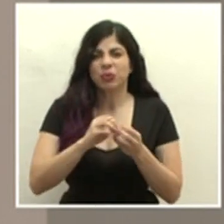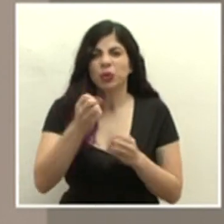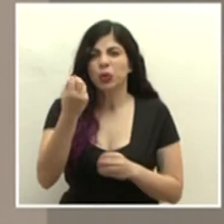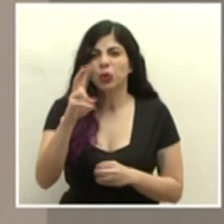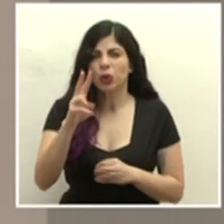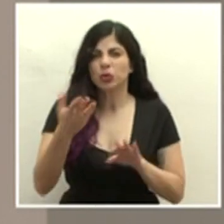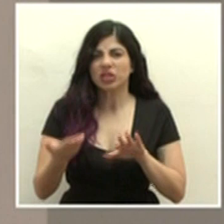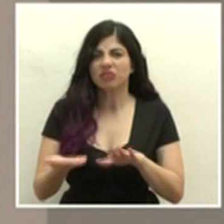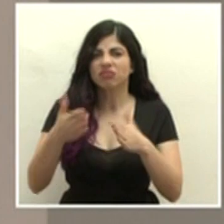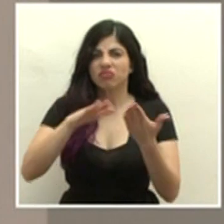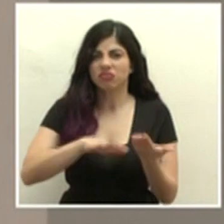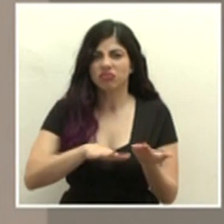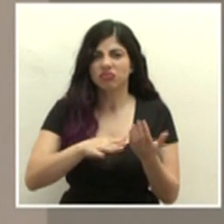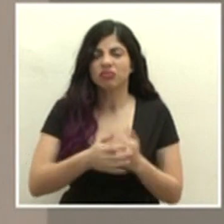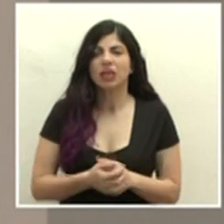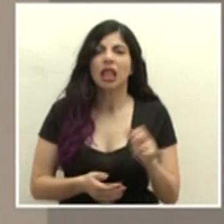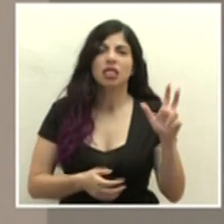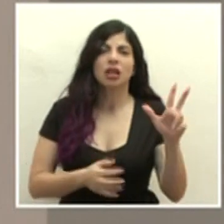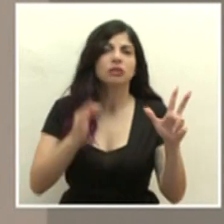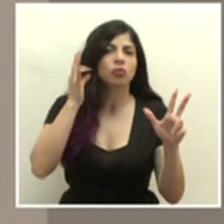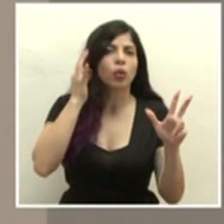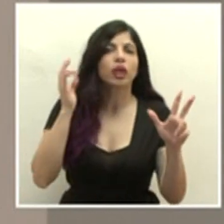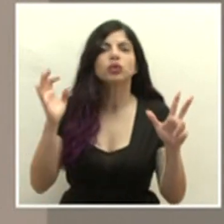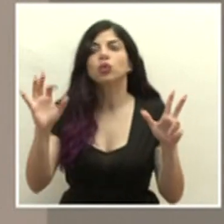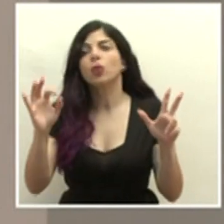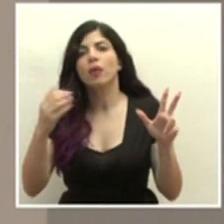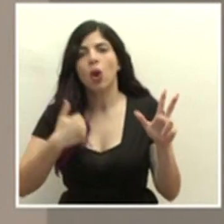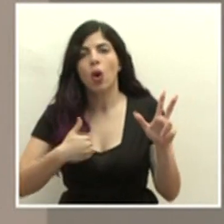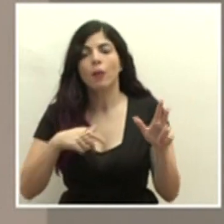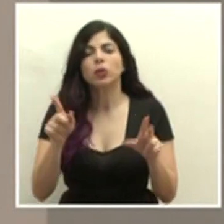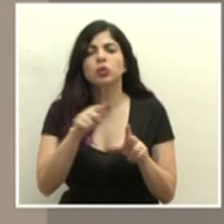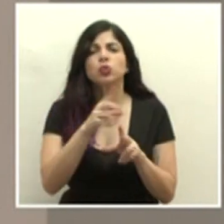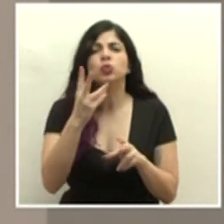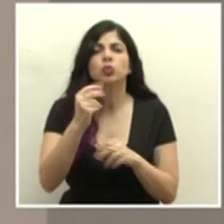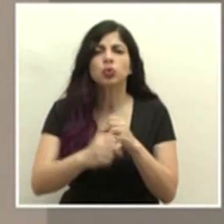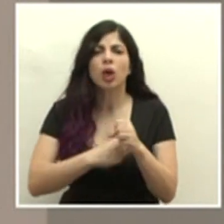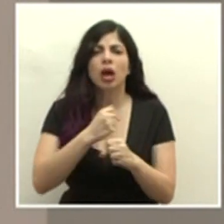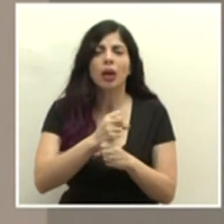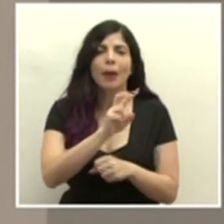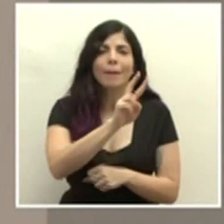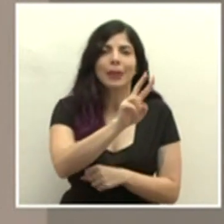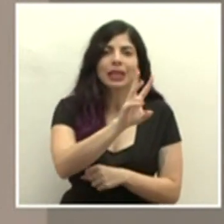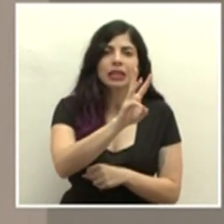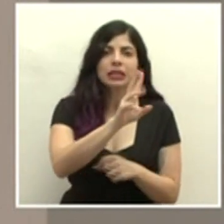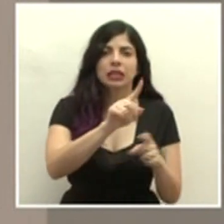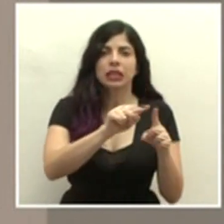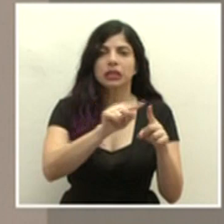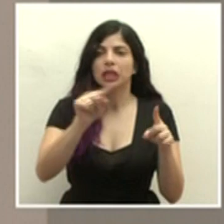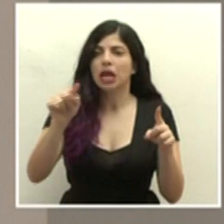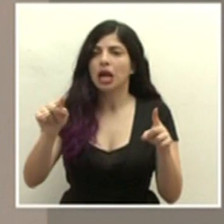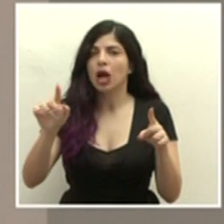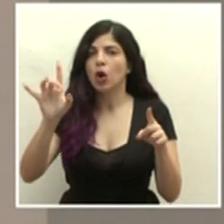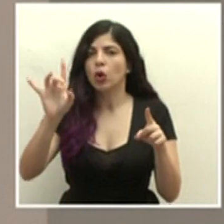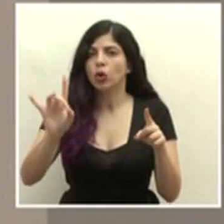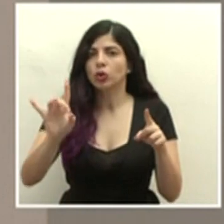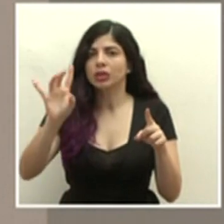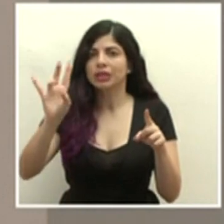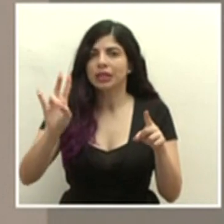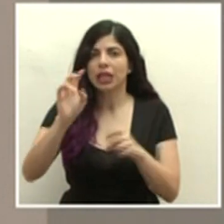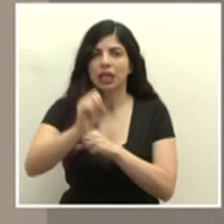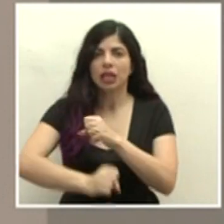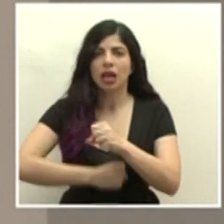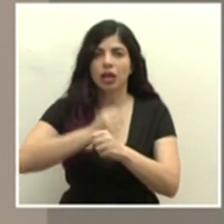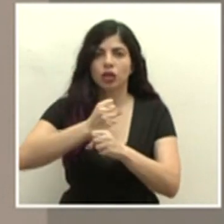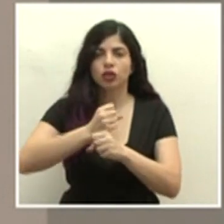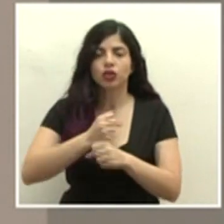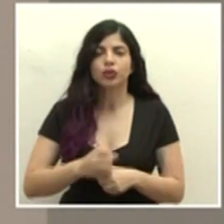12 fallecimientos, 3 mujeres y 9 hombres, con rango de edad desde los 26 hasta los 87